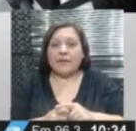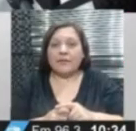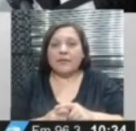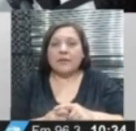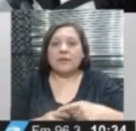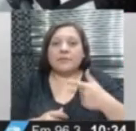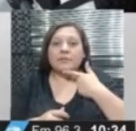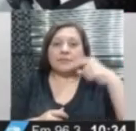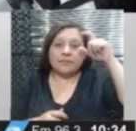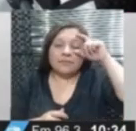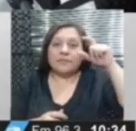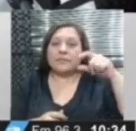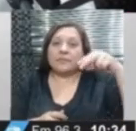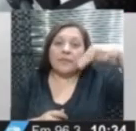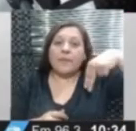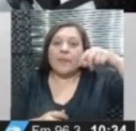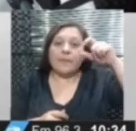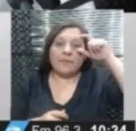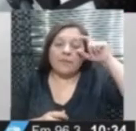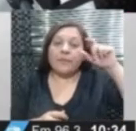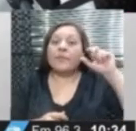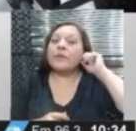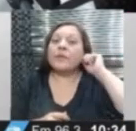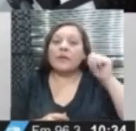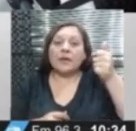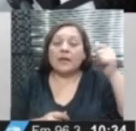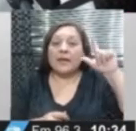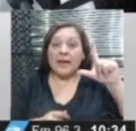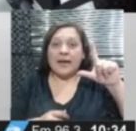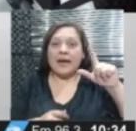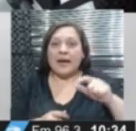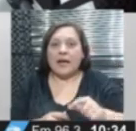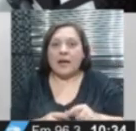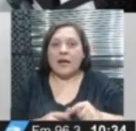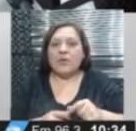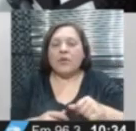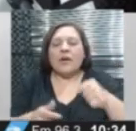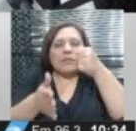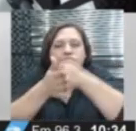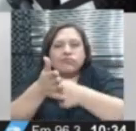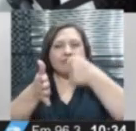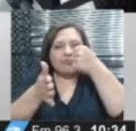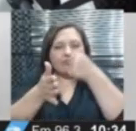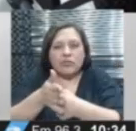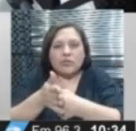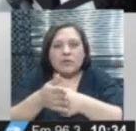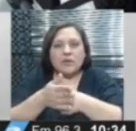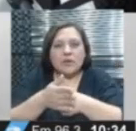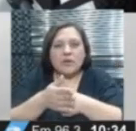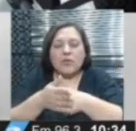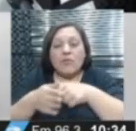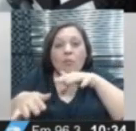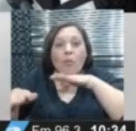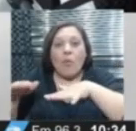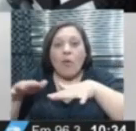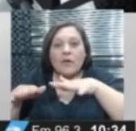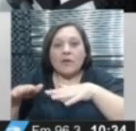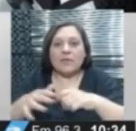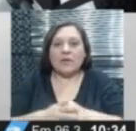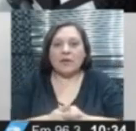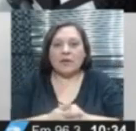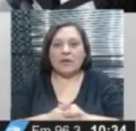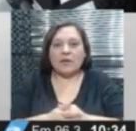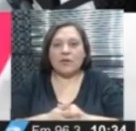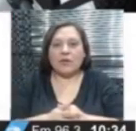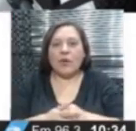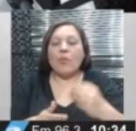vos hablas con muchos de ellos te van a decir que si en su país eh fuese otro el presidente